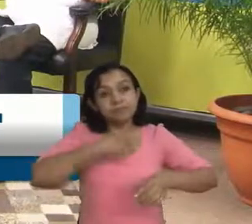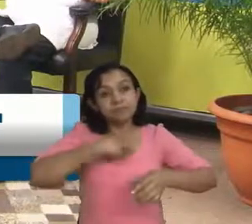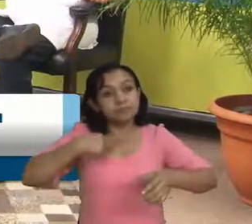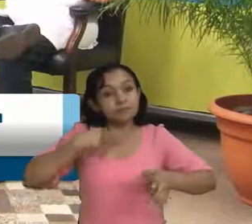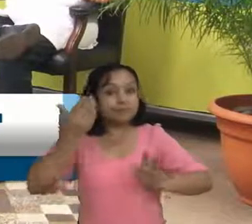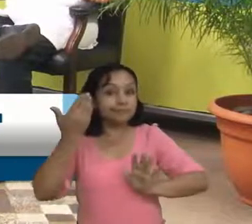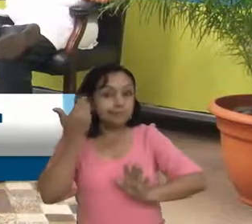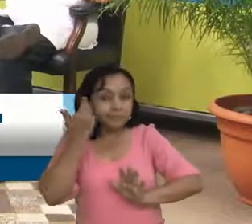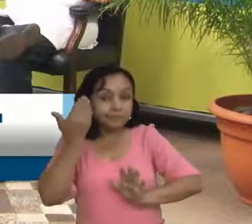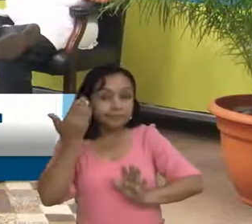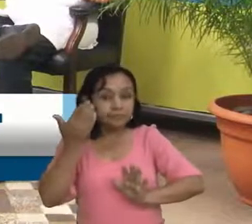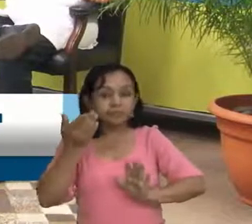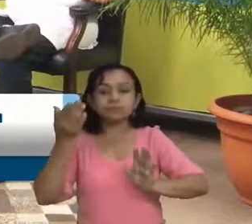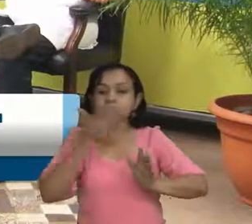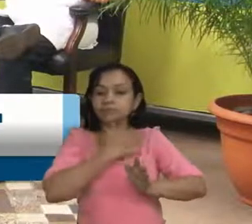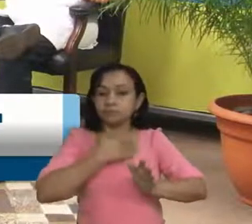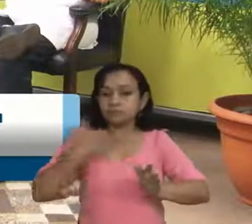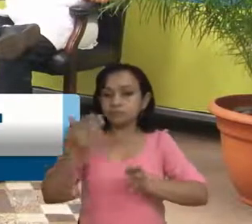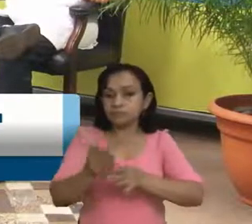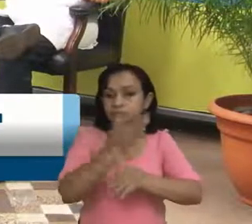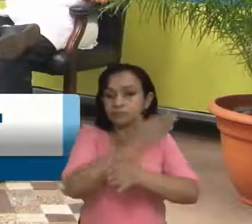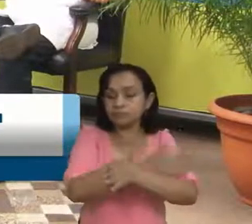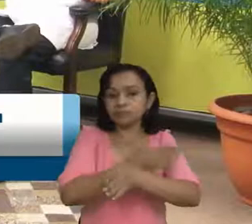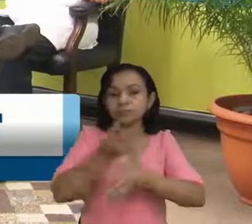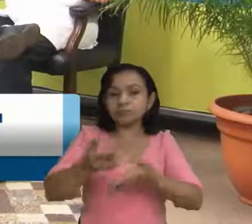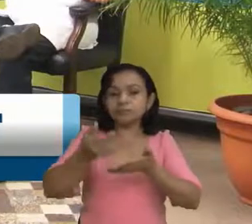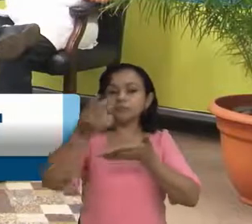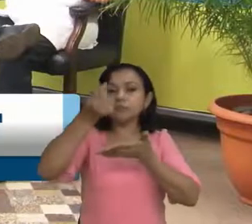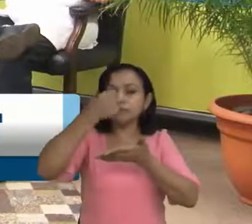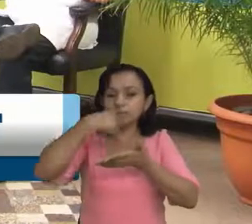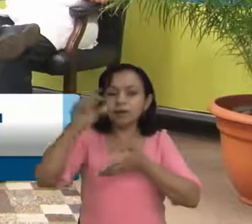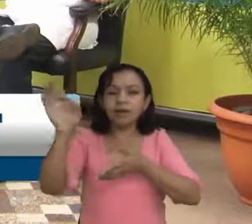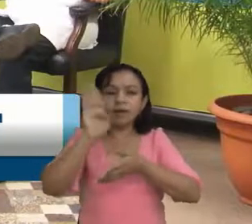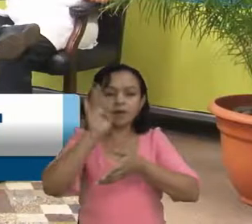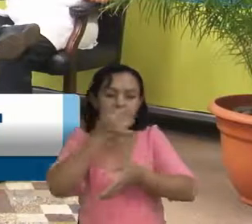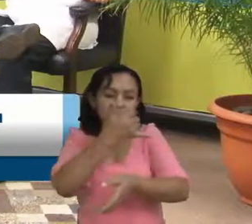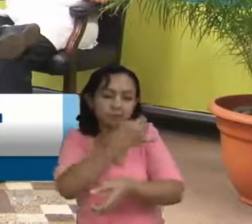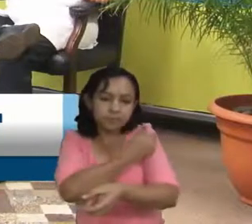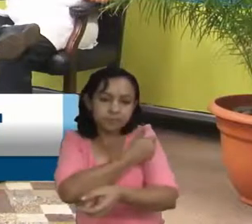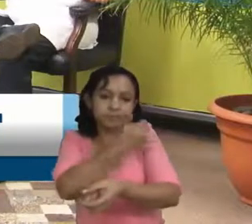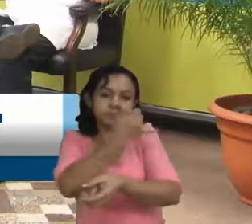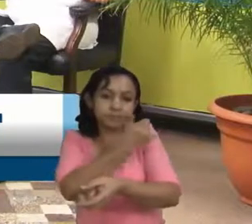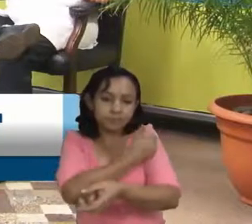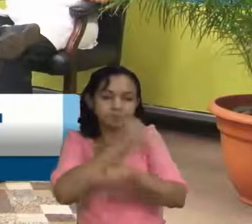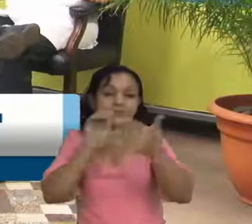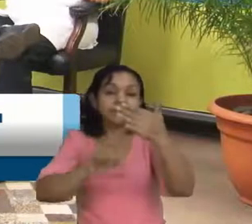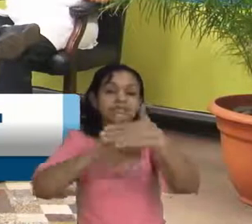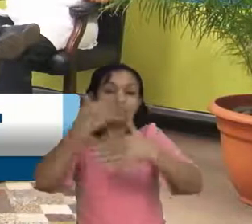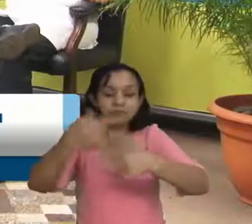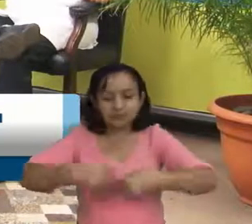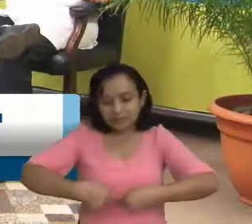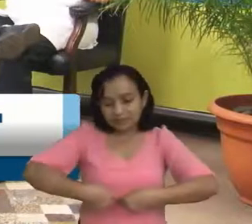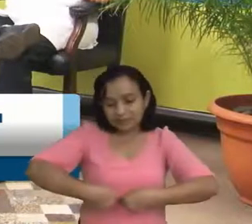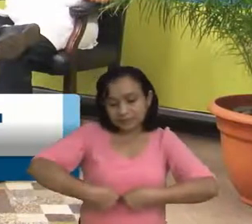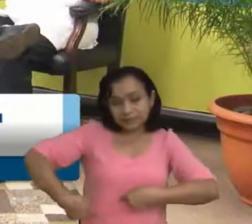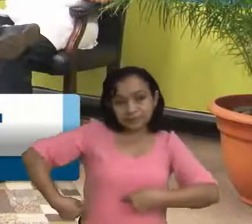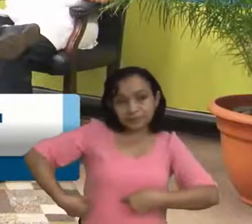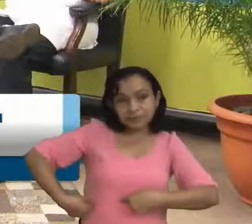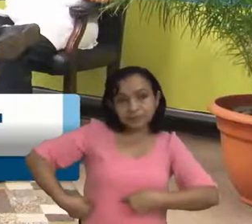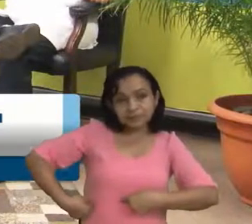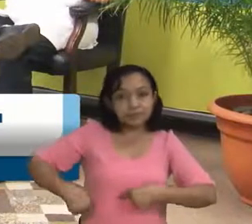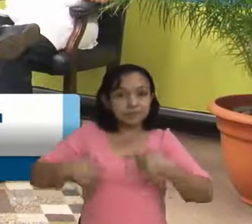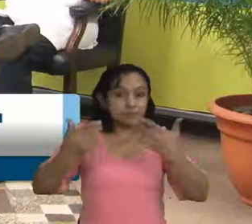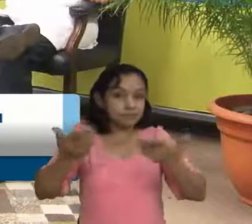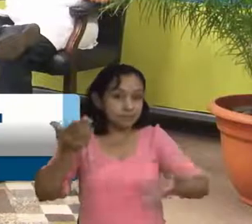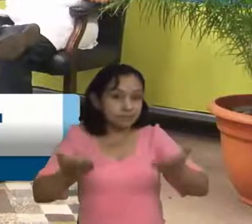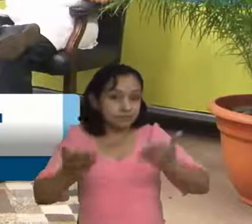enfriar. O sea, darle tratamiento previo con antibiótico-terapia y posteriormente tratamiento quirúrgico. Y en el caso que son monorrenos o